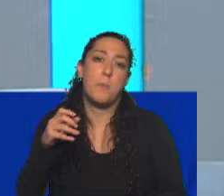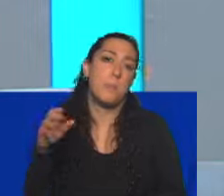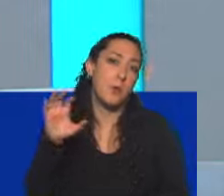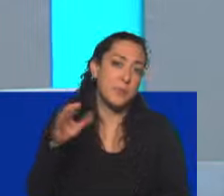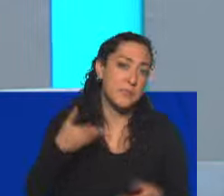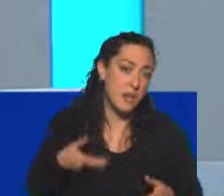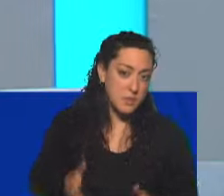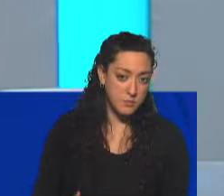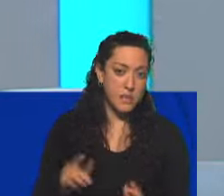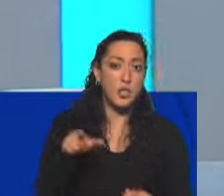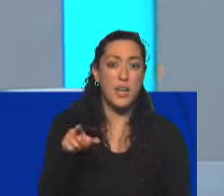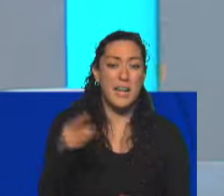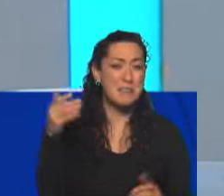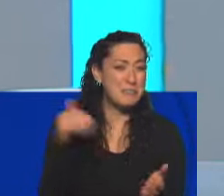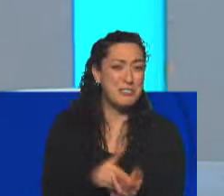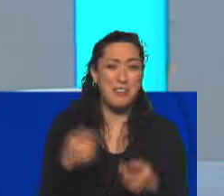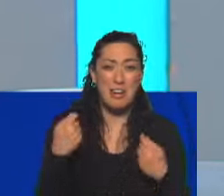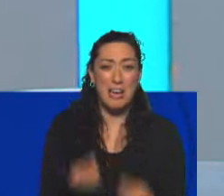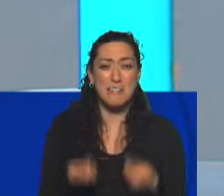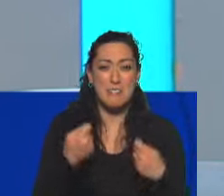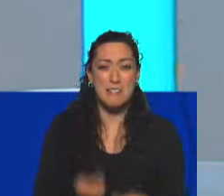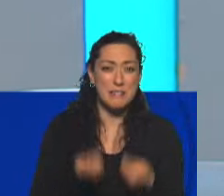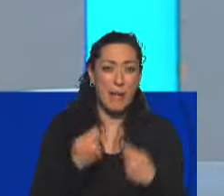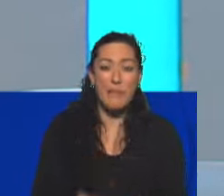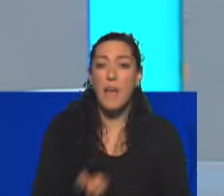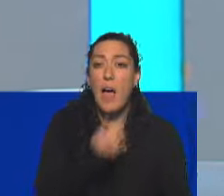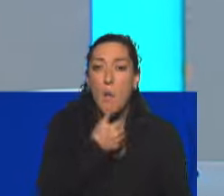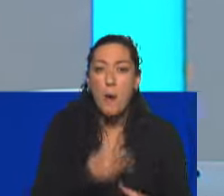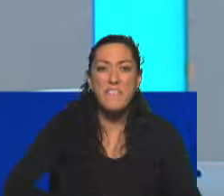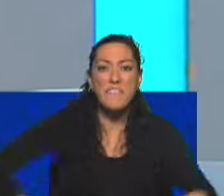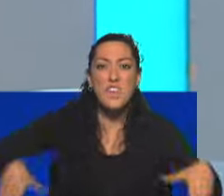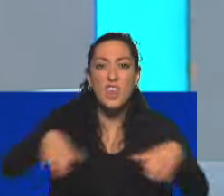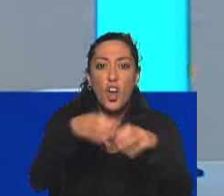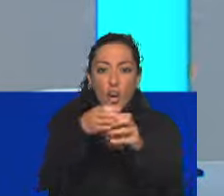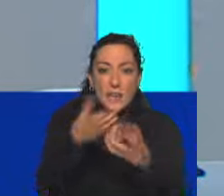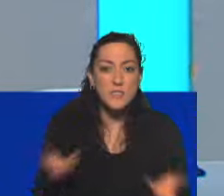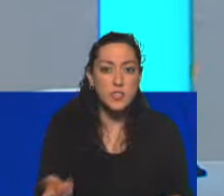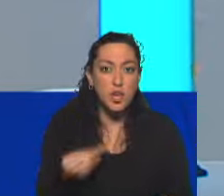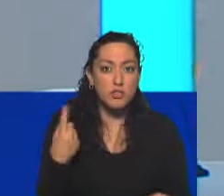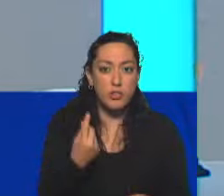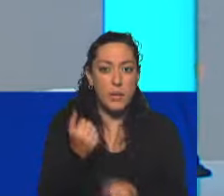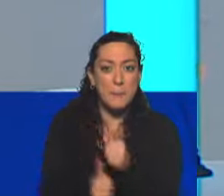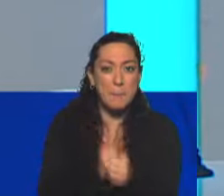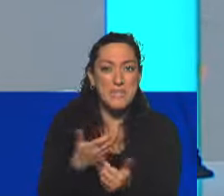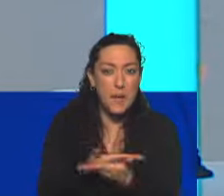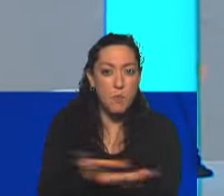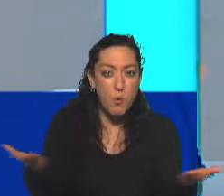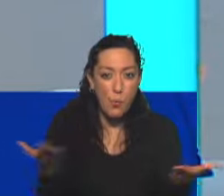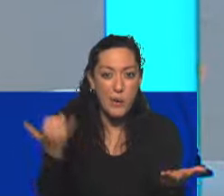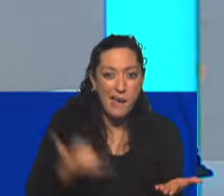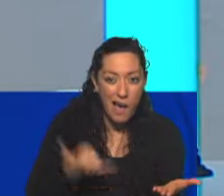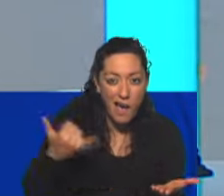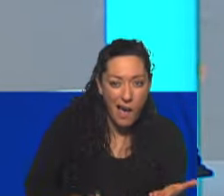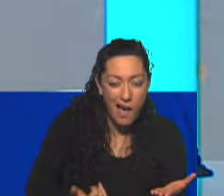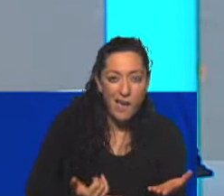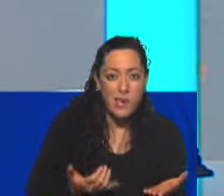bernec tiene gastos millonarios en agua en bidones de agua Cuando tenemos una empresa Estatal que genera la